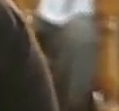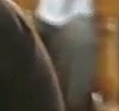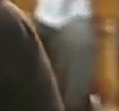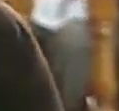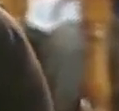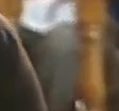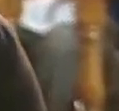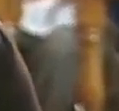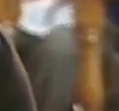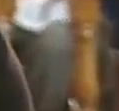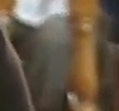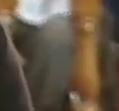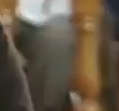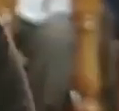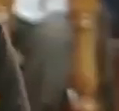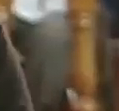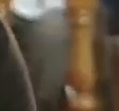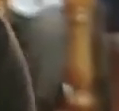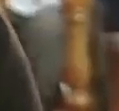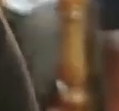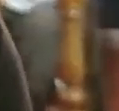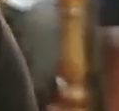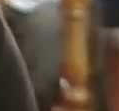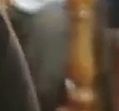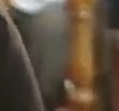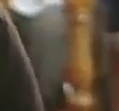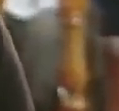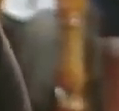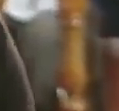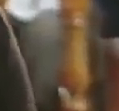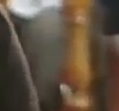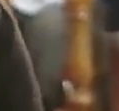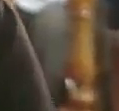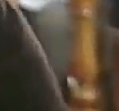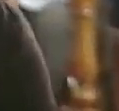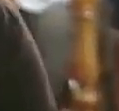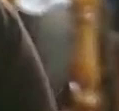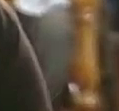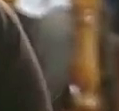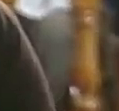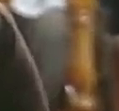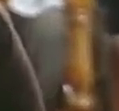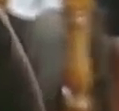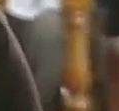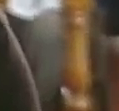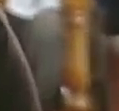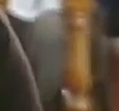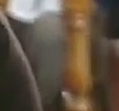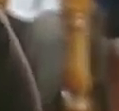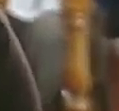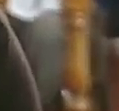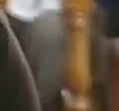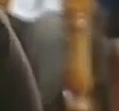estados vengan hasta acá para conocer un poco más de este estado llanero. Pues de información, retornamos al Pase al Estudio.